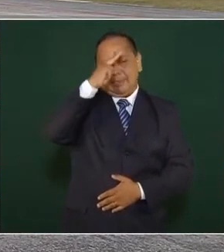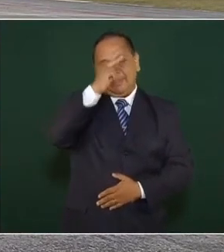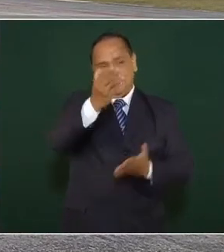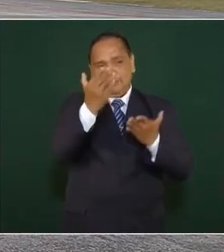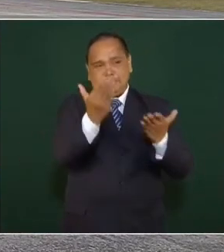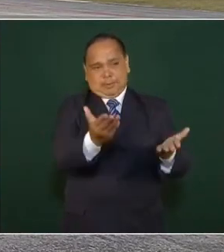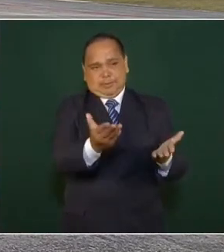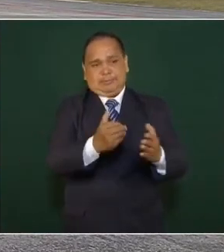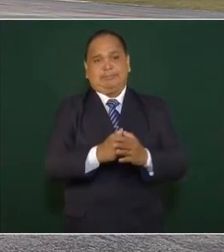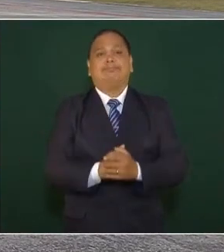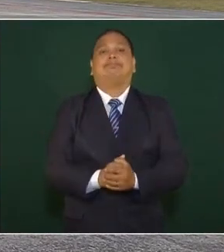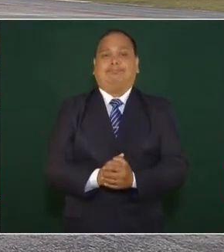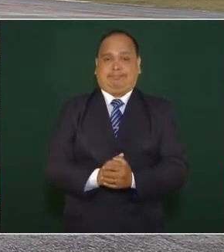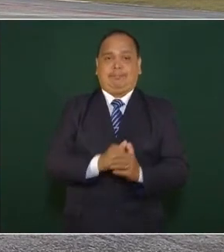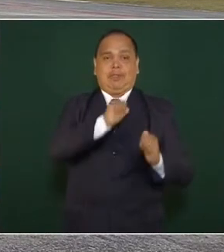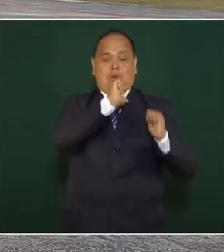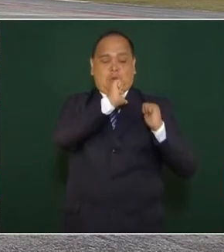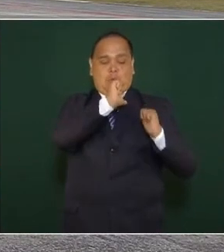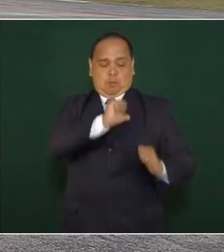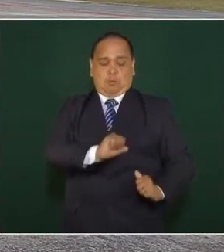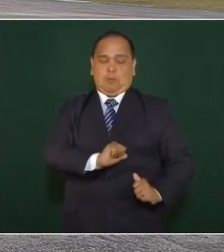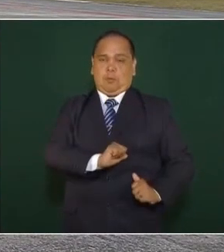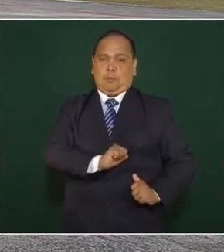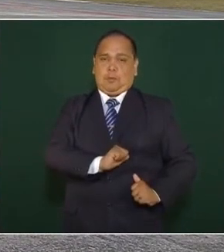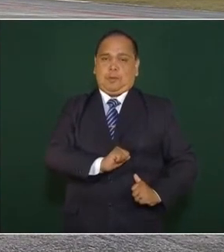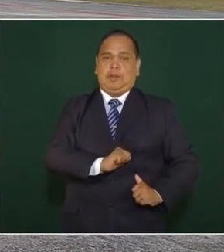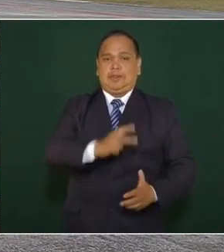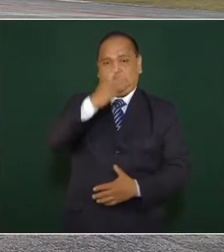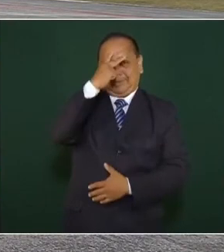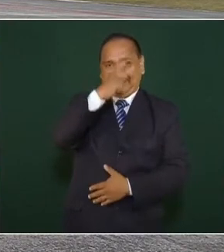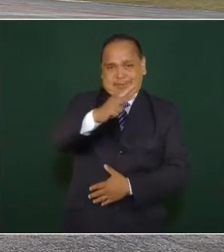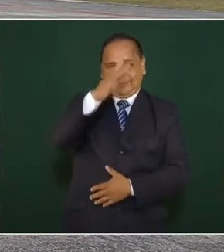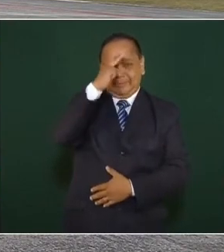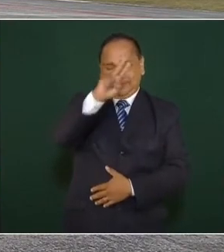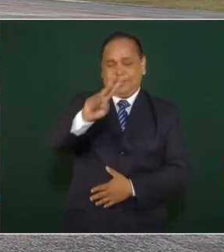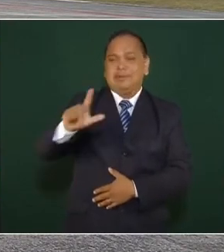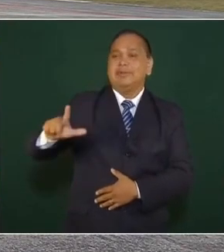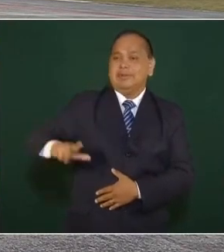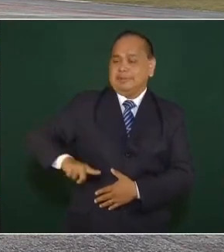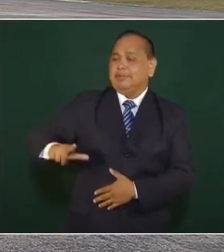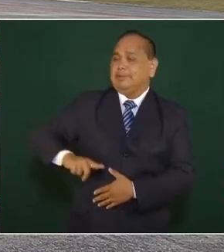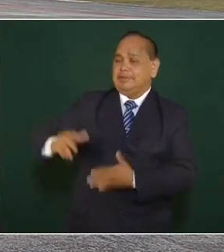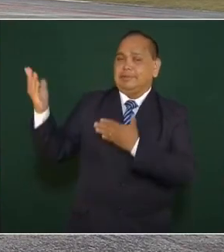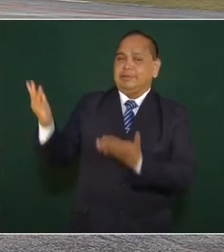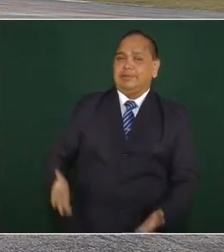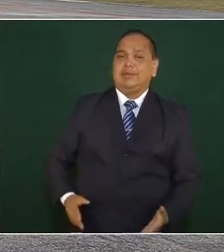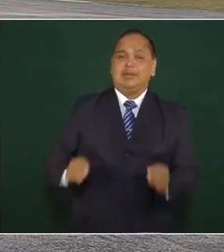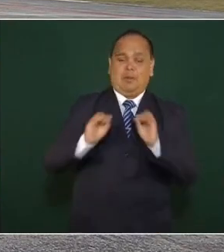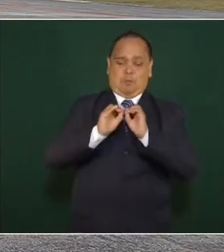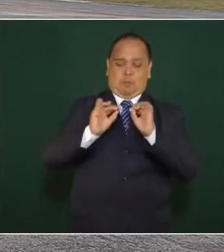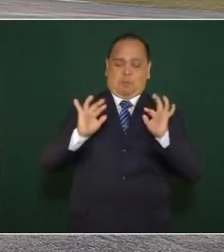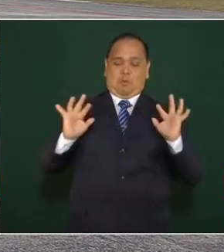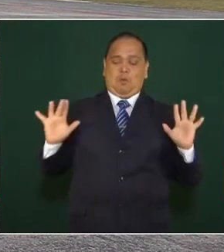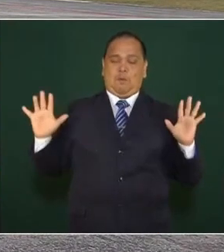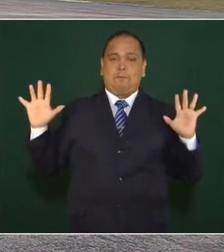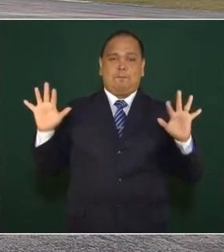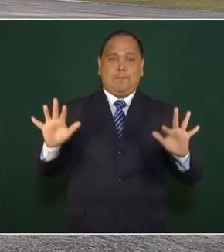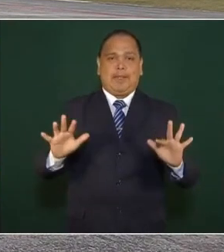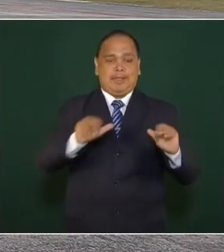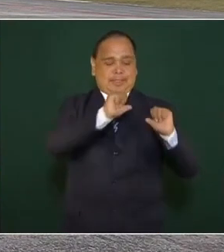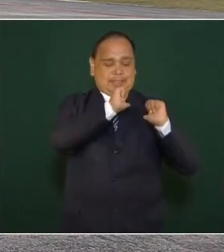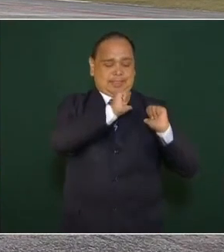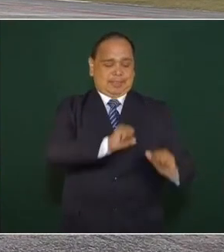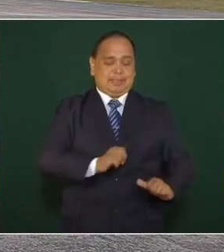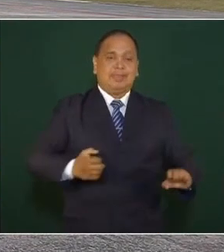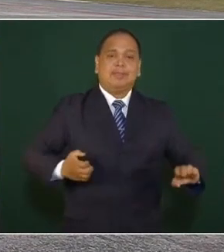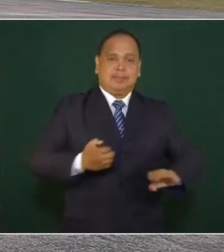Mexicanos, autoridades del gobierno mexicano que nos acompañan y nos han dado este recibimiento, y autoridades también del gobierno